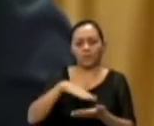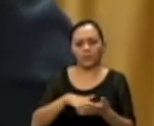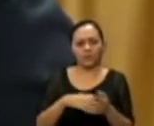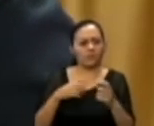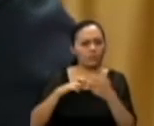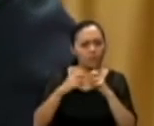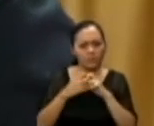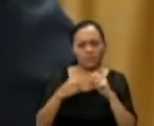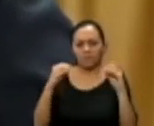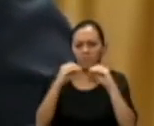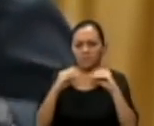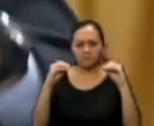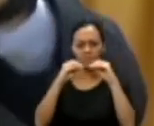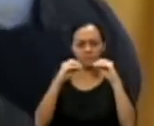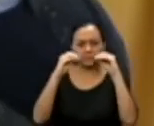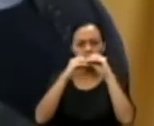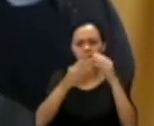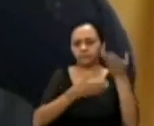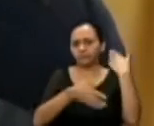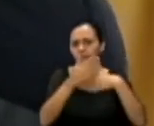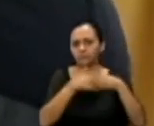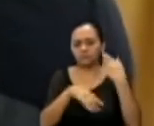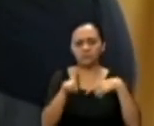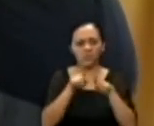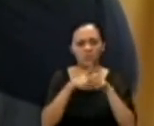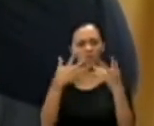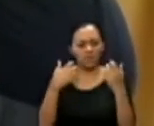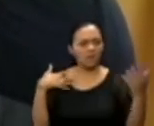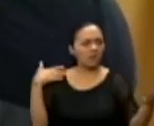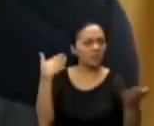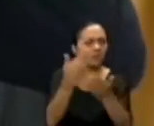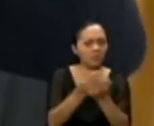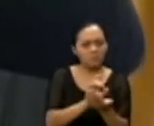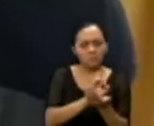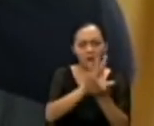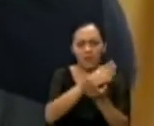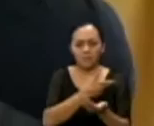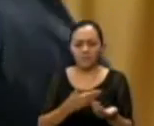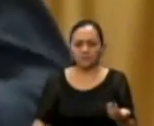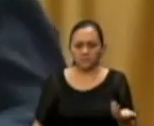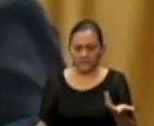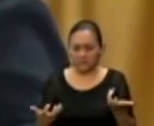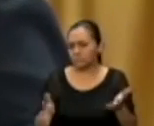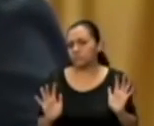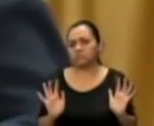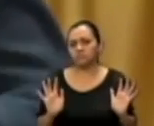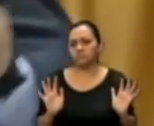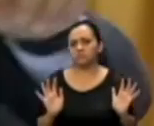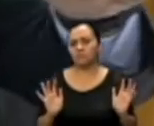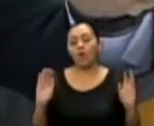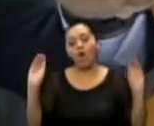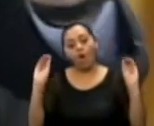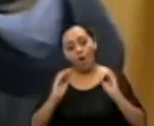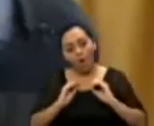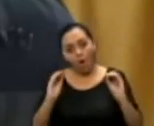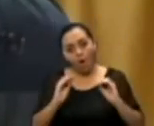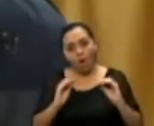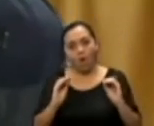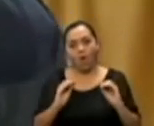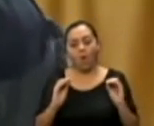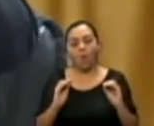que tuvimos en días pasados donde una turba quería llegar al palacio presidencial y votar al presidente o como cuando el